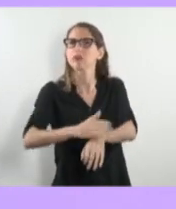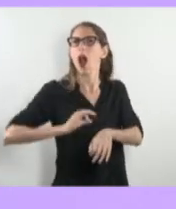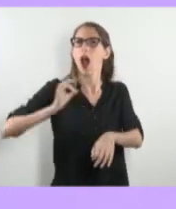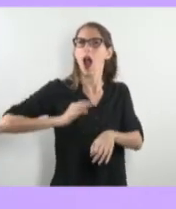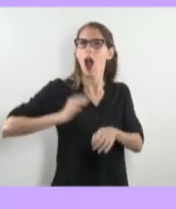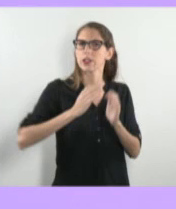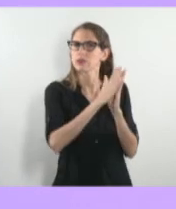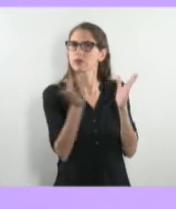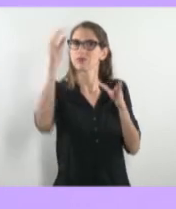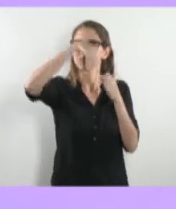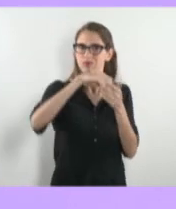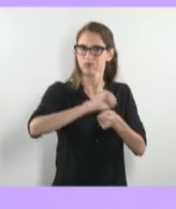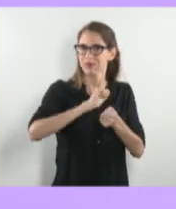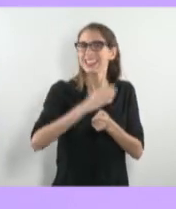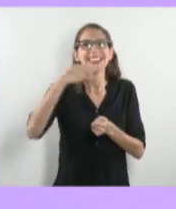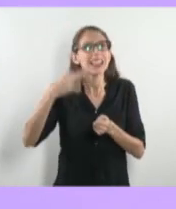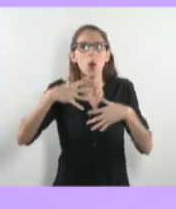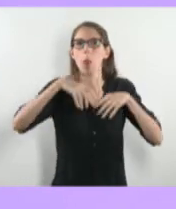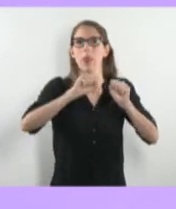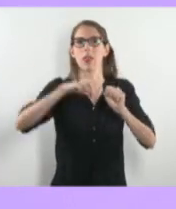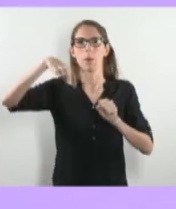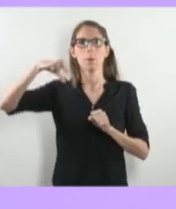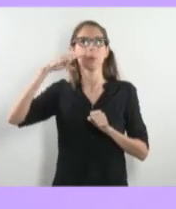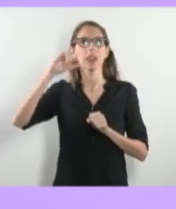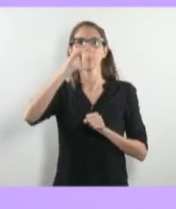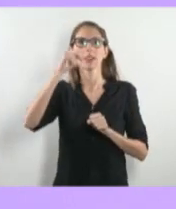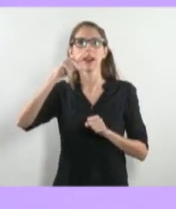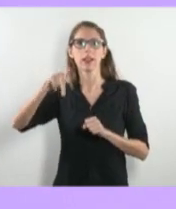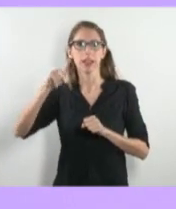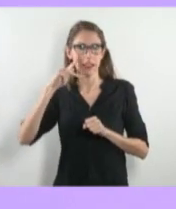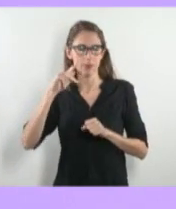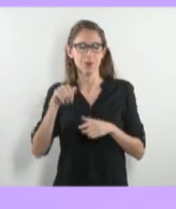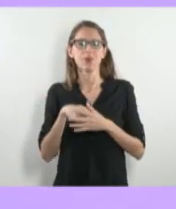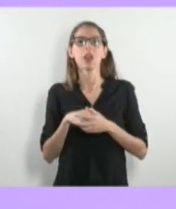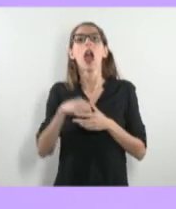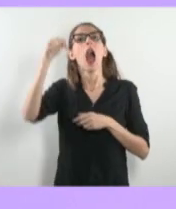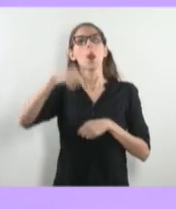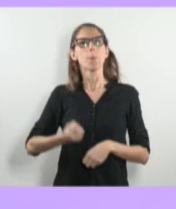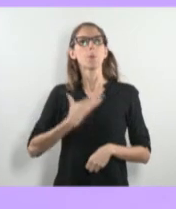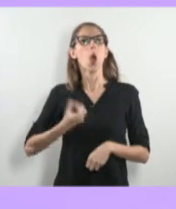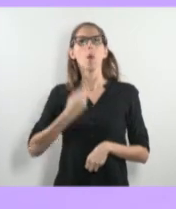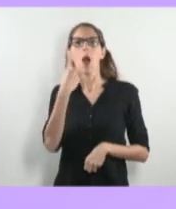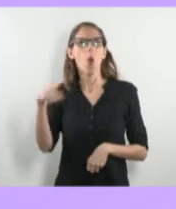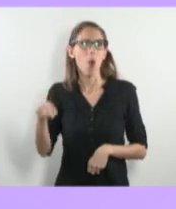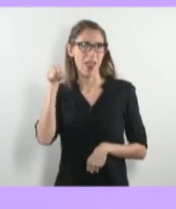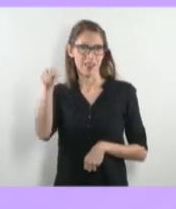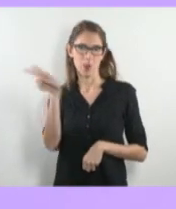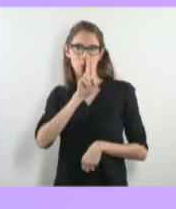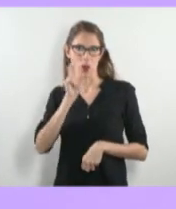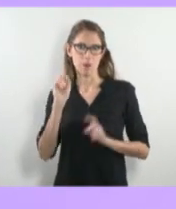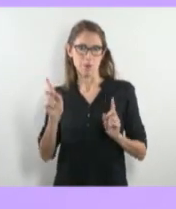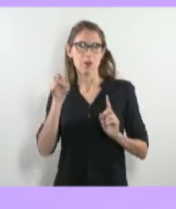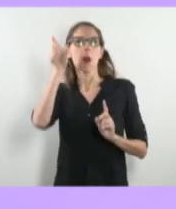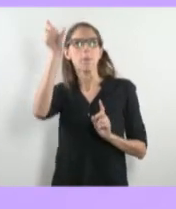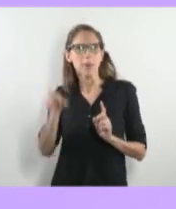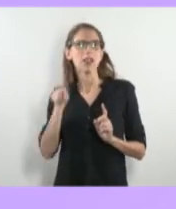aparecer algo de la obra de Pizarnik. Vamos con nuestro poema del día. Alejandra Pizarnik, una de las voces